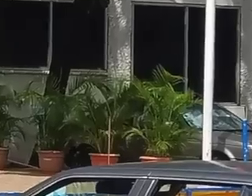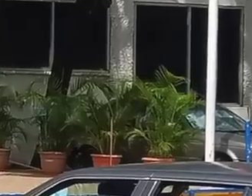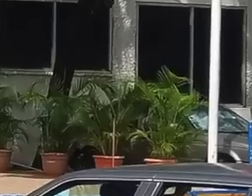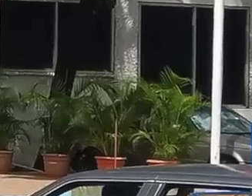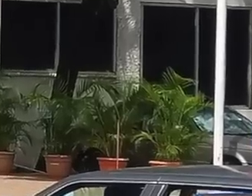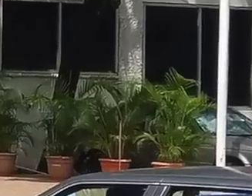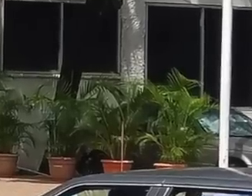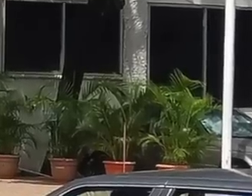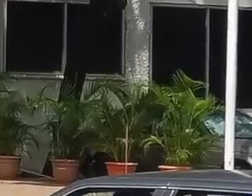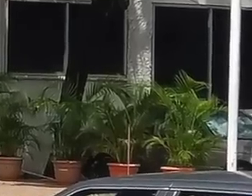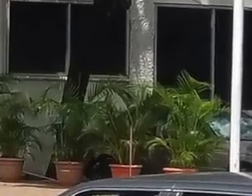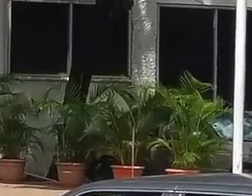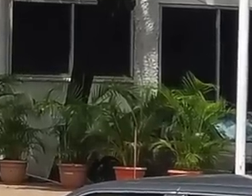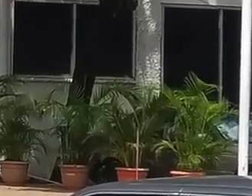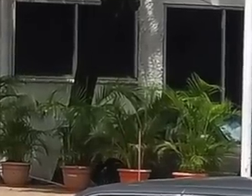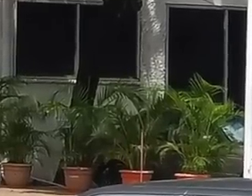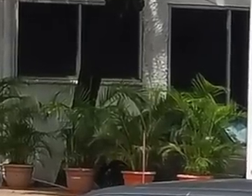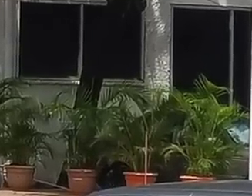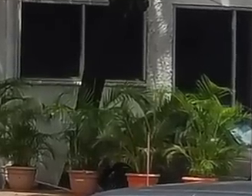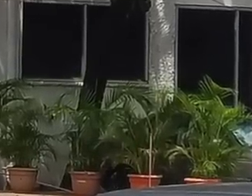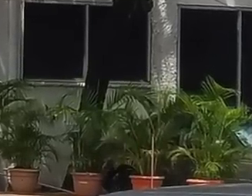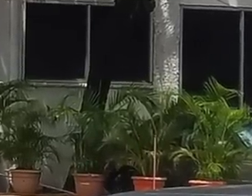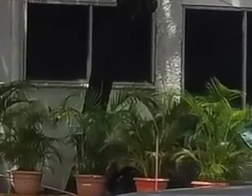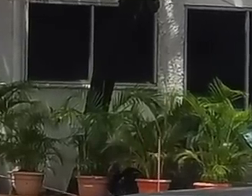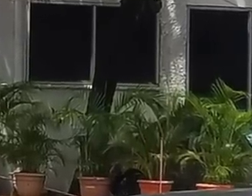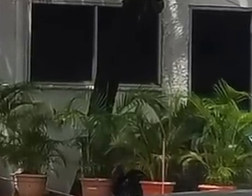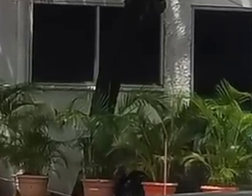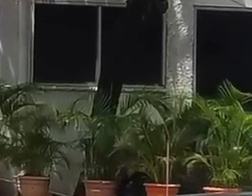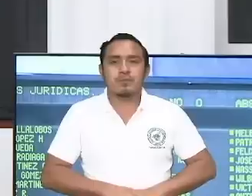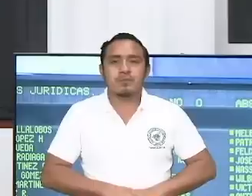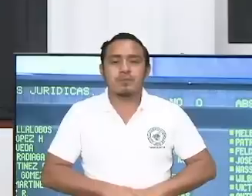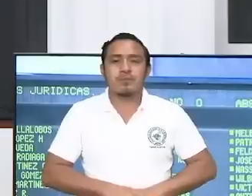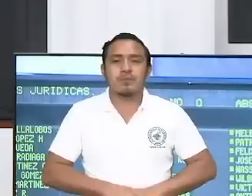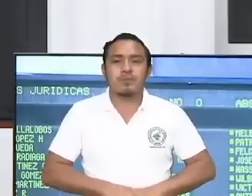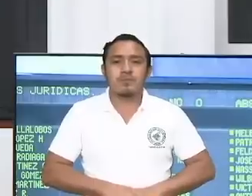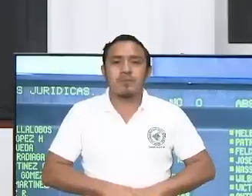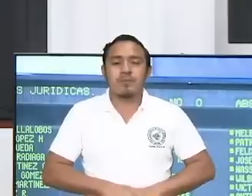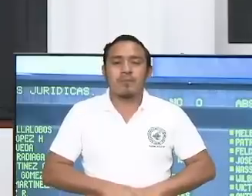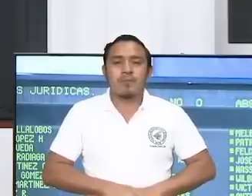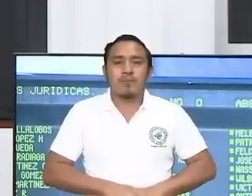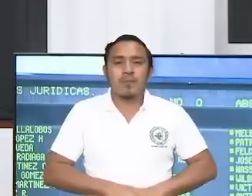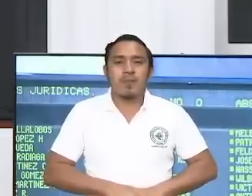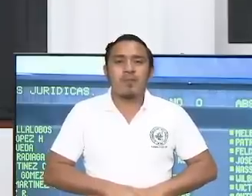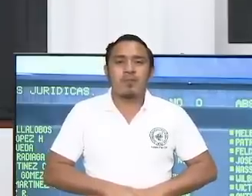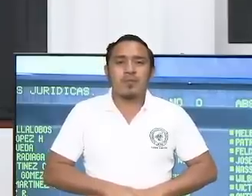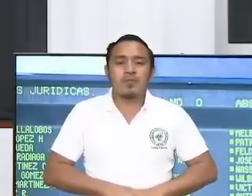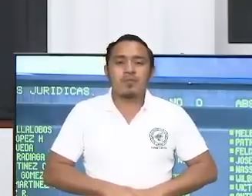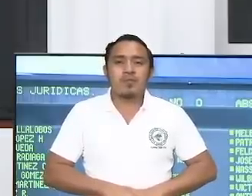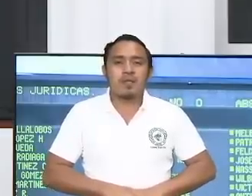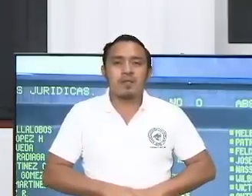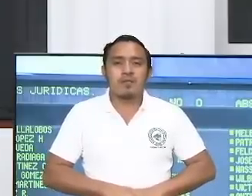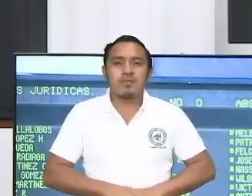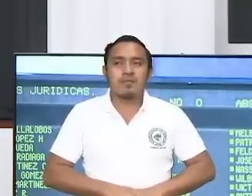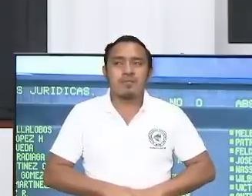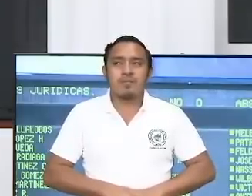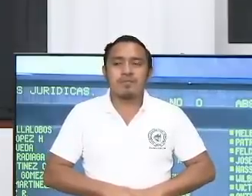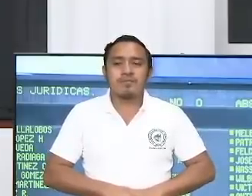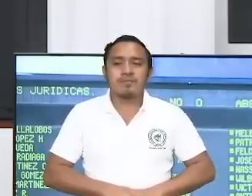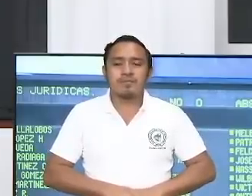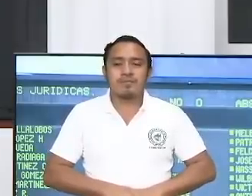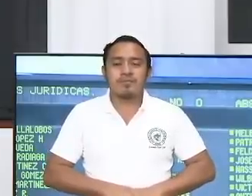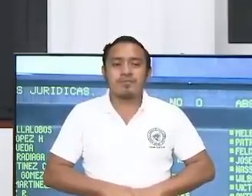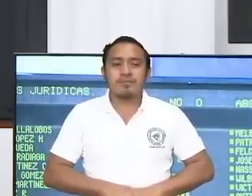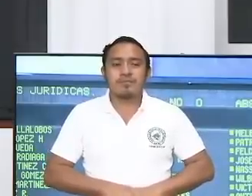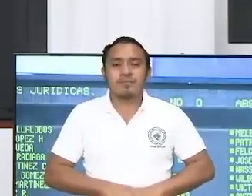están inscritas ante el Ministerio de Fomento, Industria y Comercio. Las ONGs son señaladas de no registrarse como